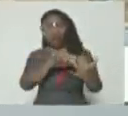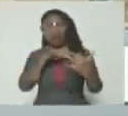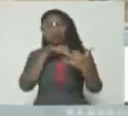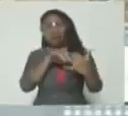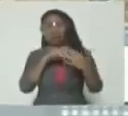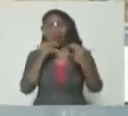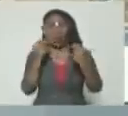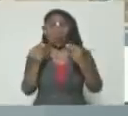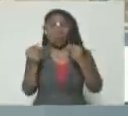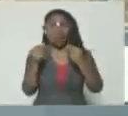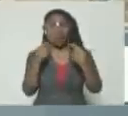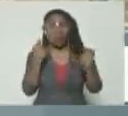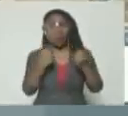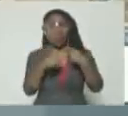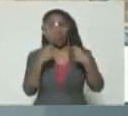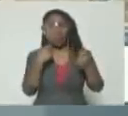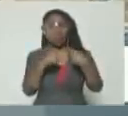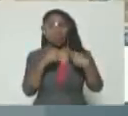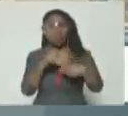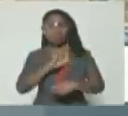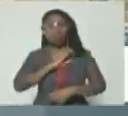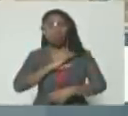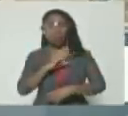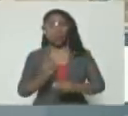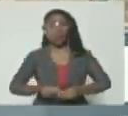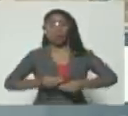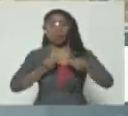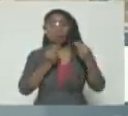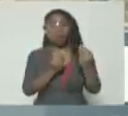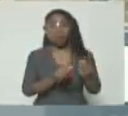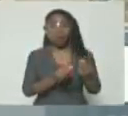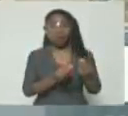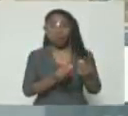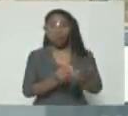económica, comercial, y tenemos que garantizarle